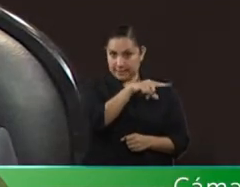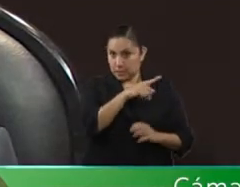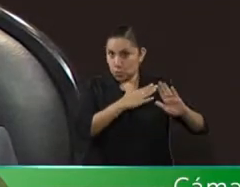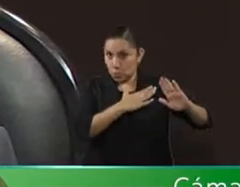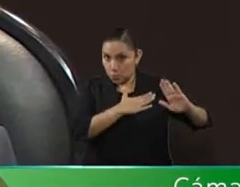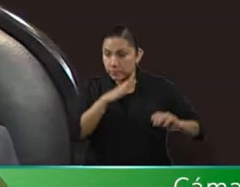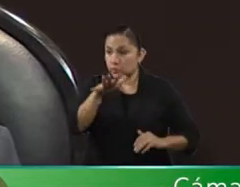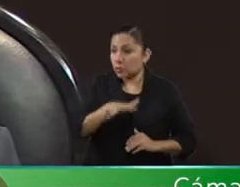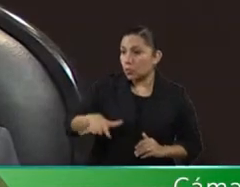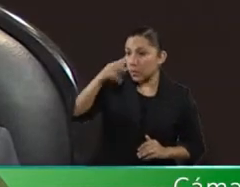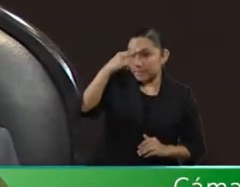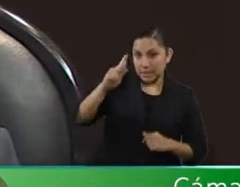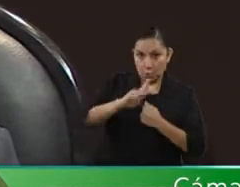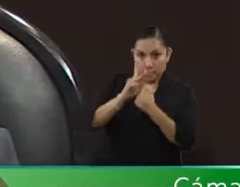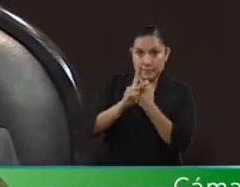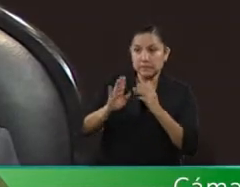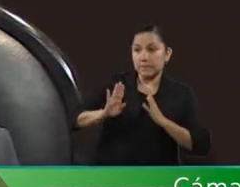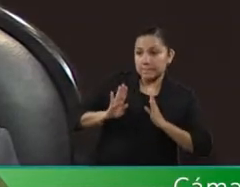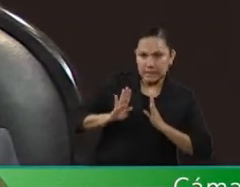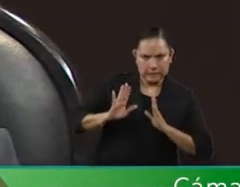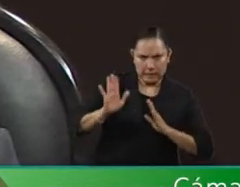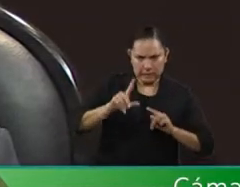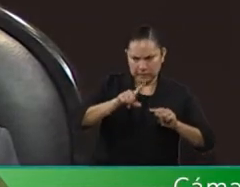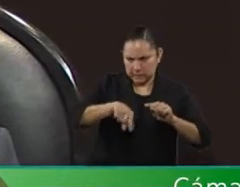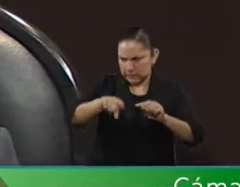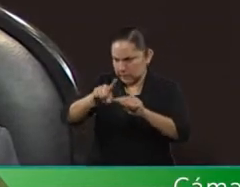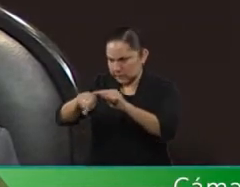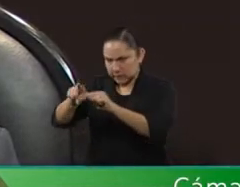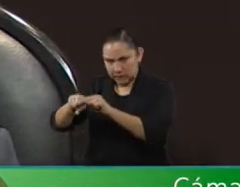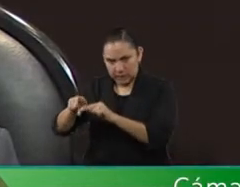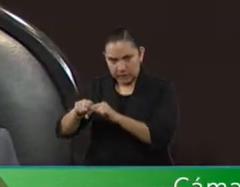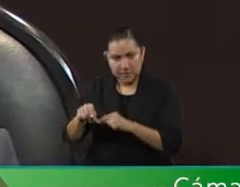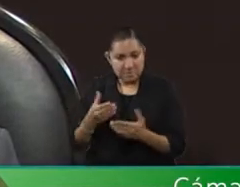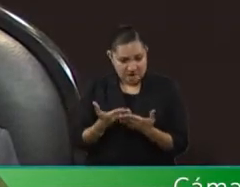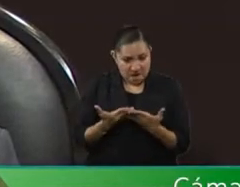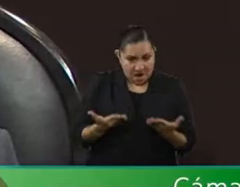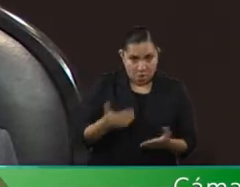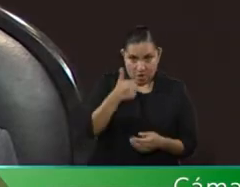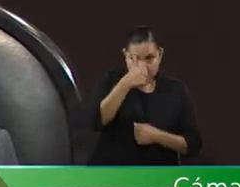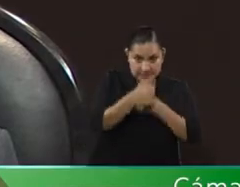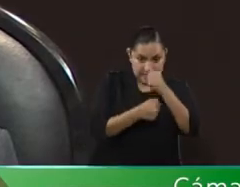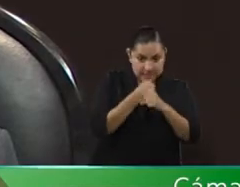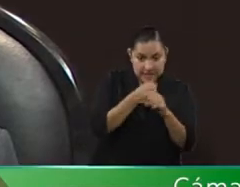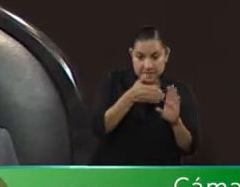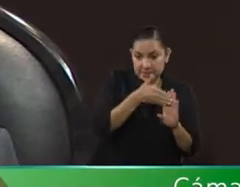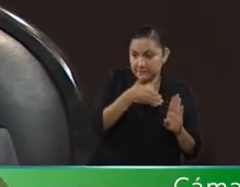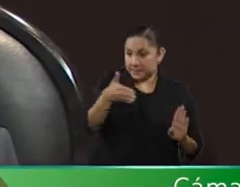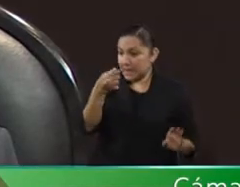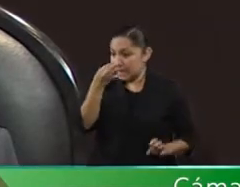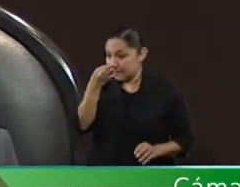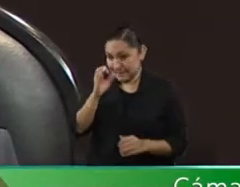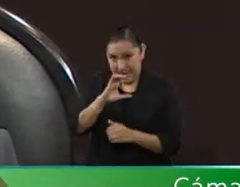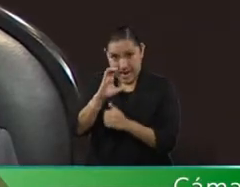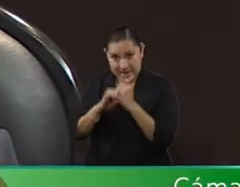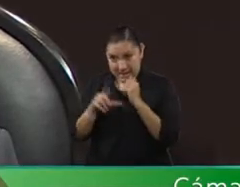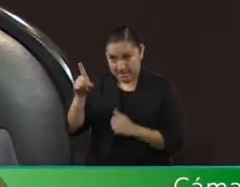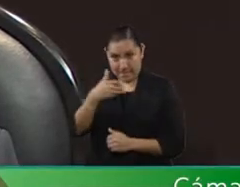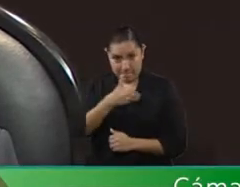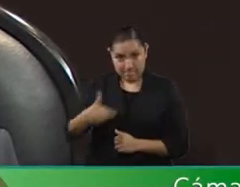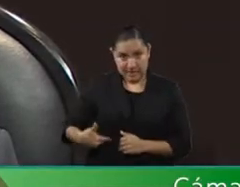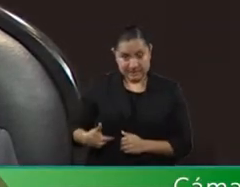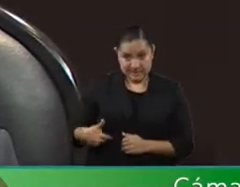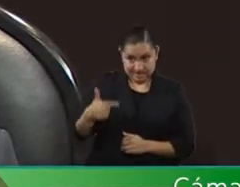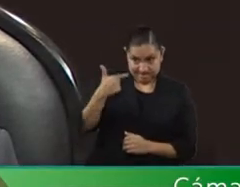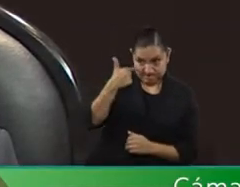país. Hoy, a punto de terminar el actual sexenio, podemos decir con toda seguridad que este gobierno